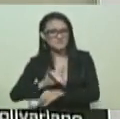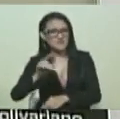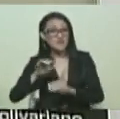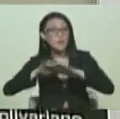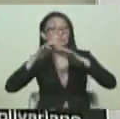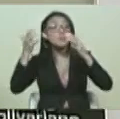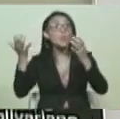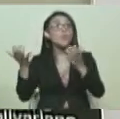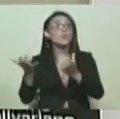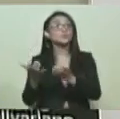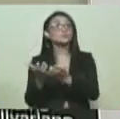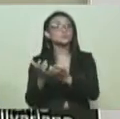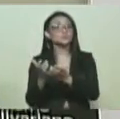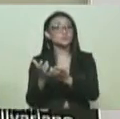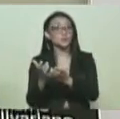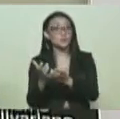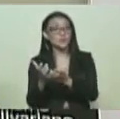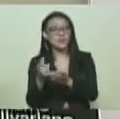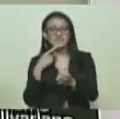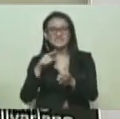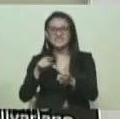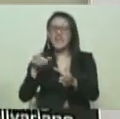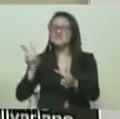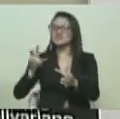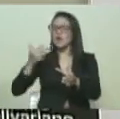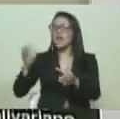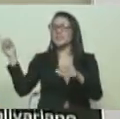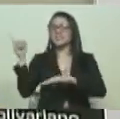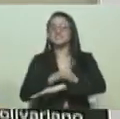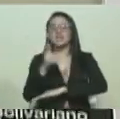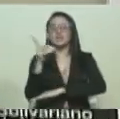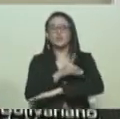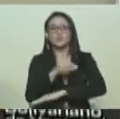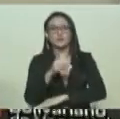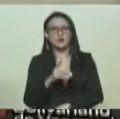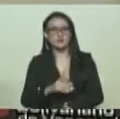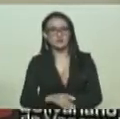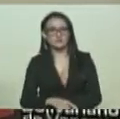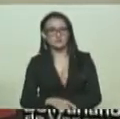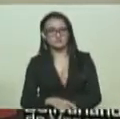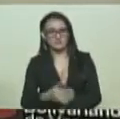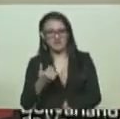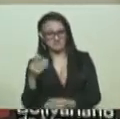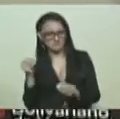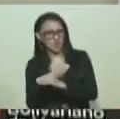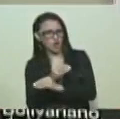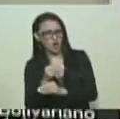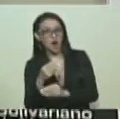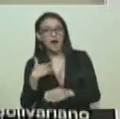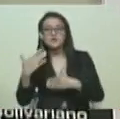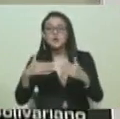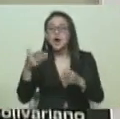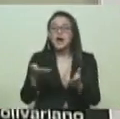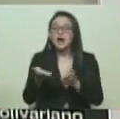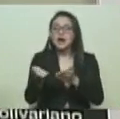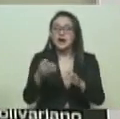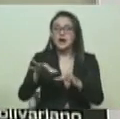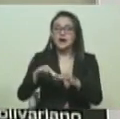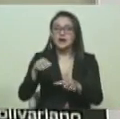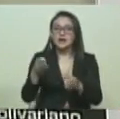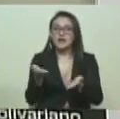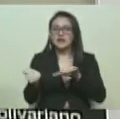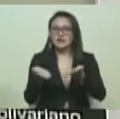mundo, diciendo que aquí hay una dictadura, pero participan en un proceso electoral. Y por otro lado, mienten a su